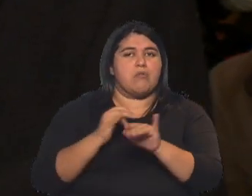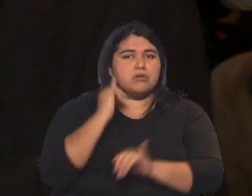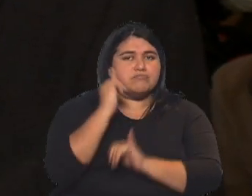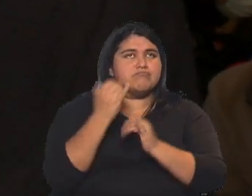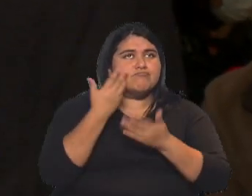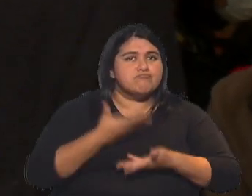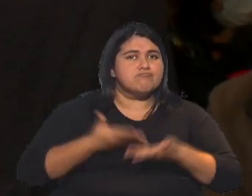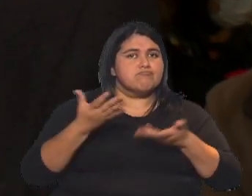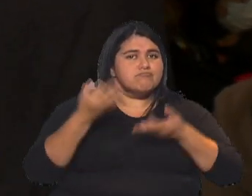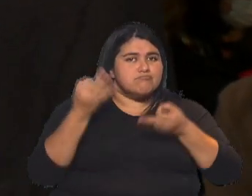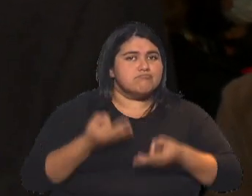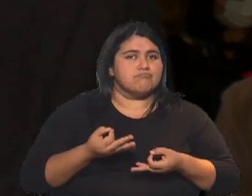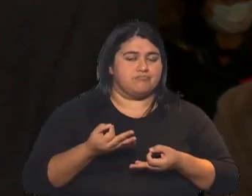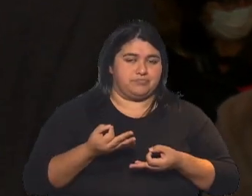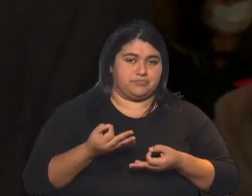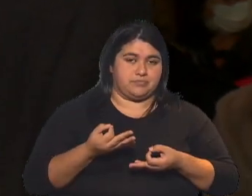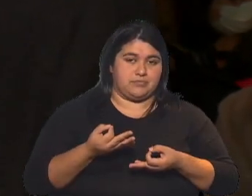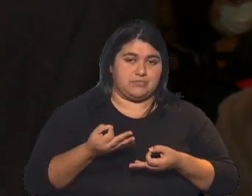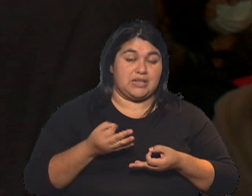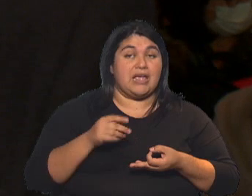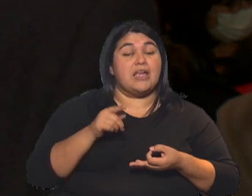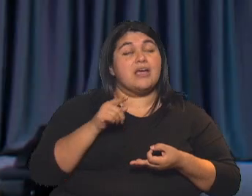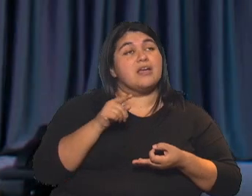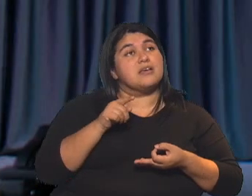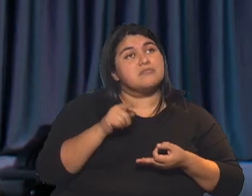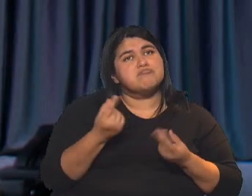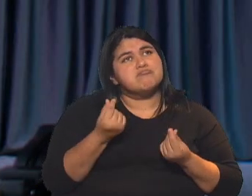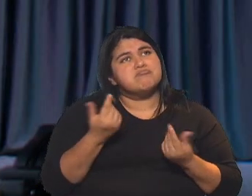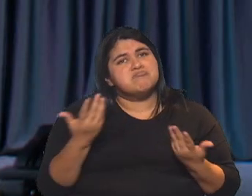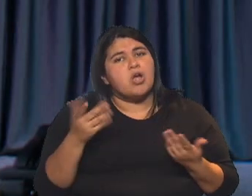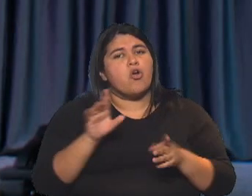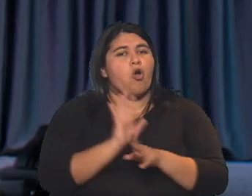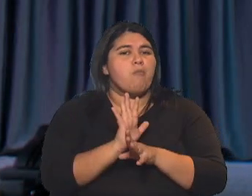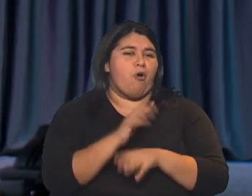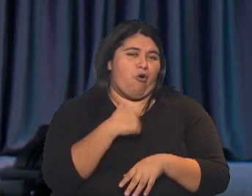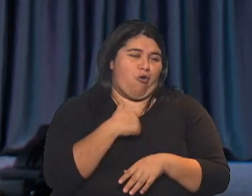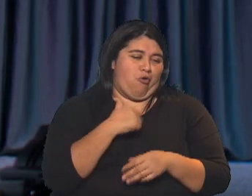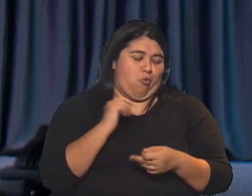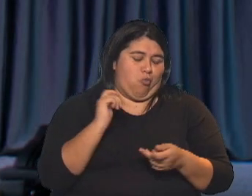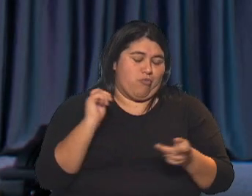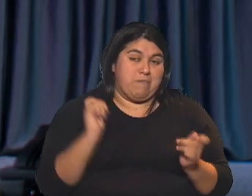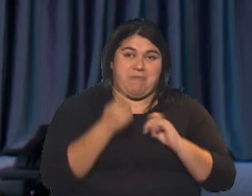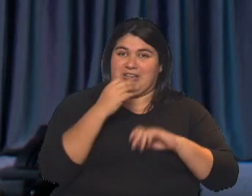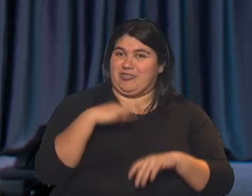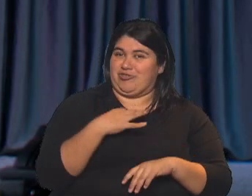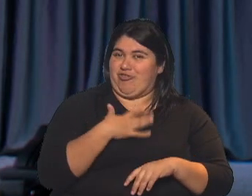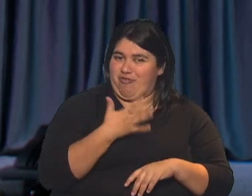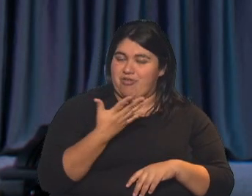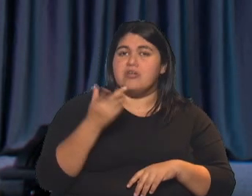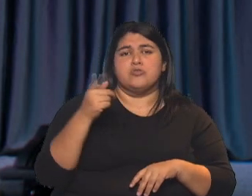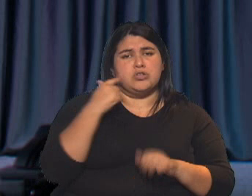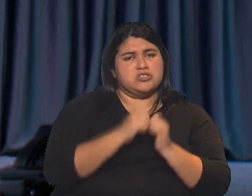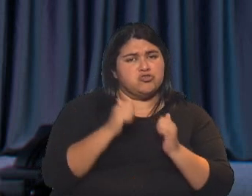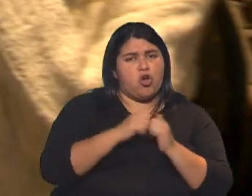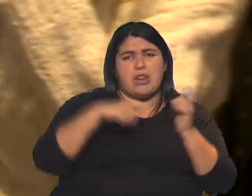Y bueno, a la vez significó un impacto personal muy grande. Yo trabajé muchos años en la historia de las Madres de Plaza de